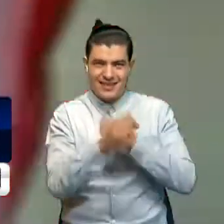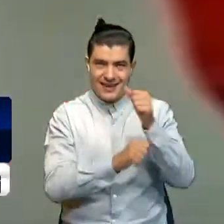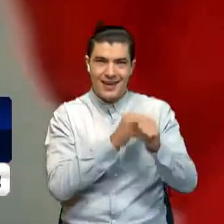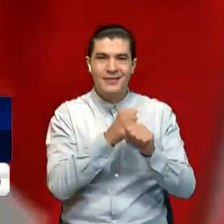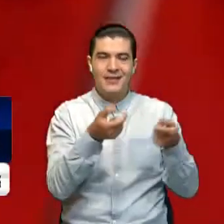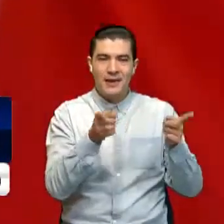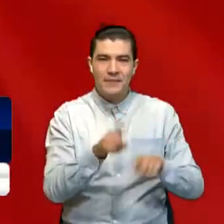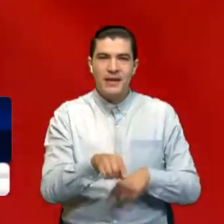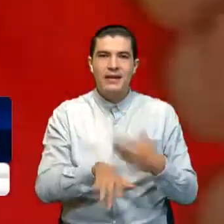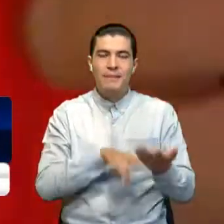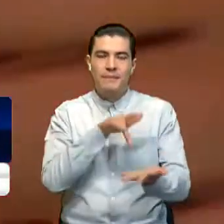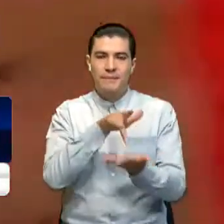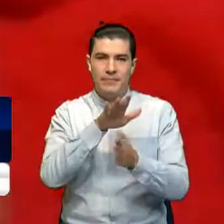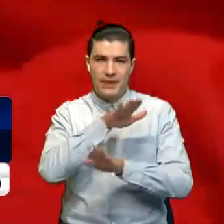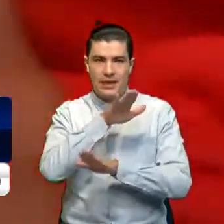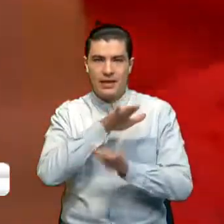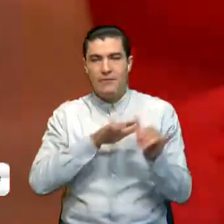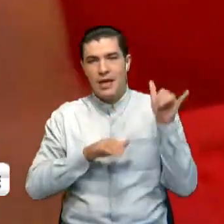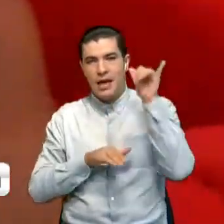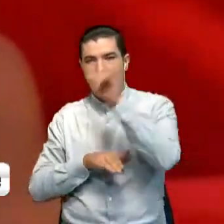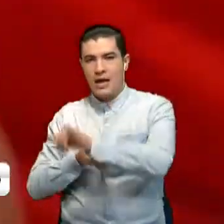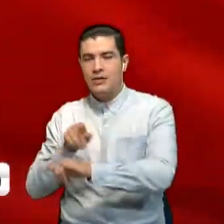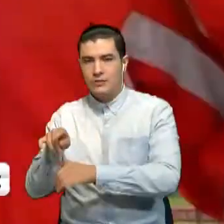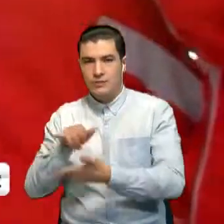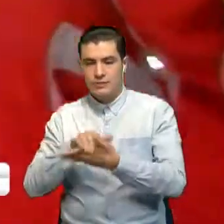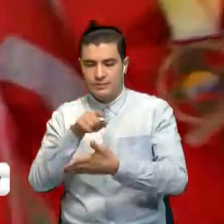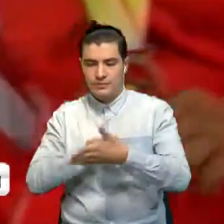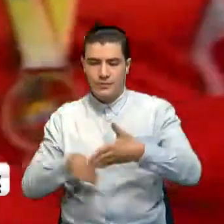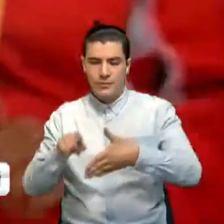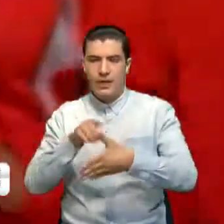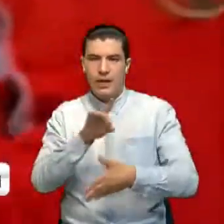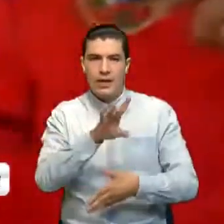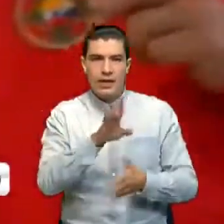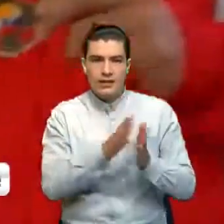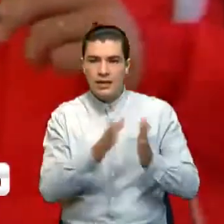representar al país en el Panamericano que se cumplirá del 15 al 22 de noviembre en Ecuador.